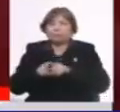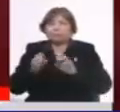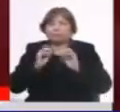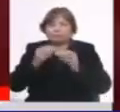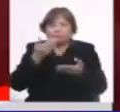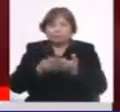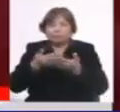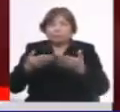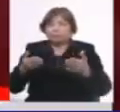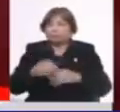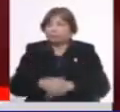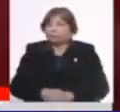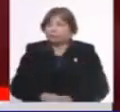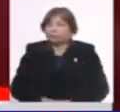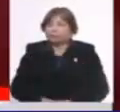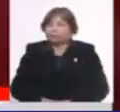de materializar